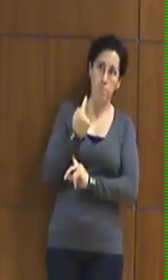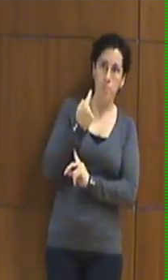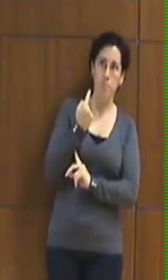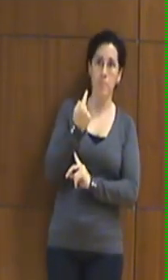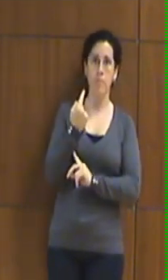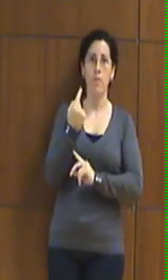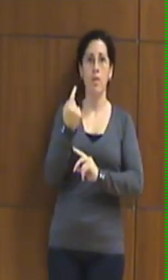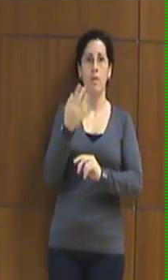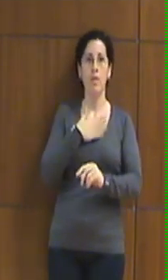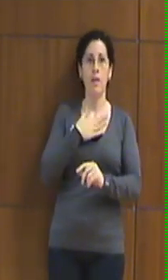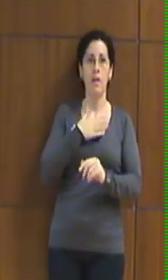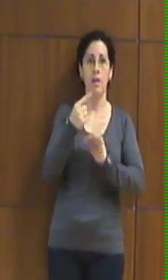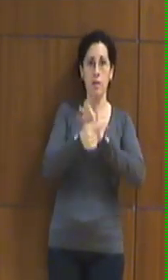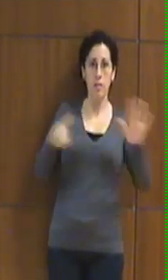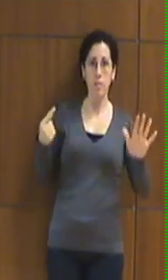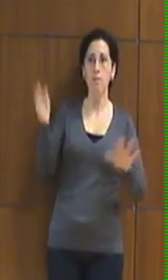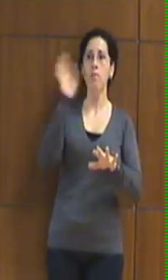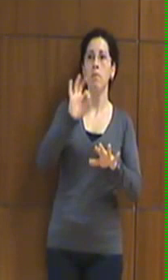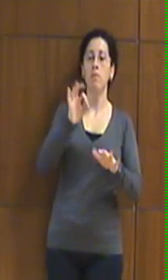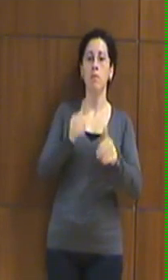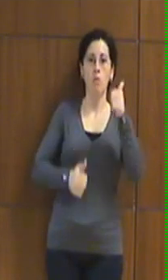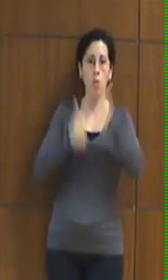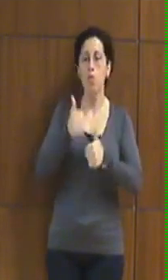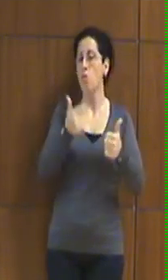contrato, no lo sé?